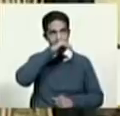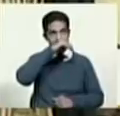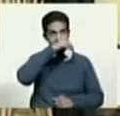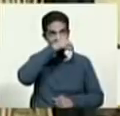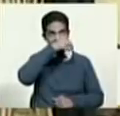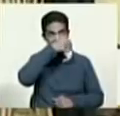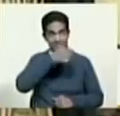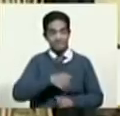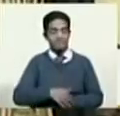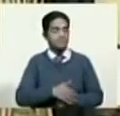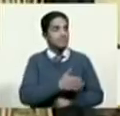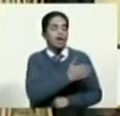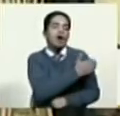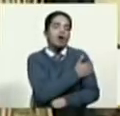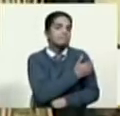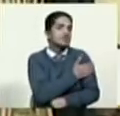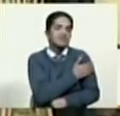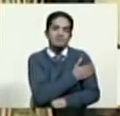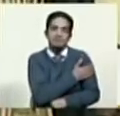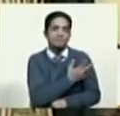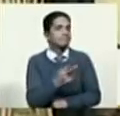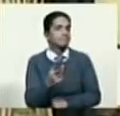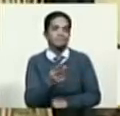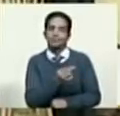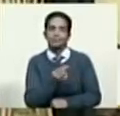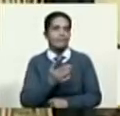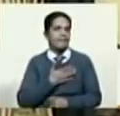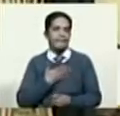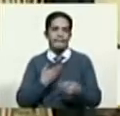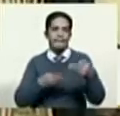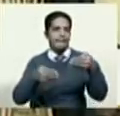esta oposición no quiere elecciones.